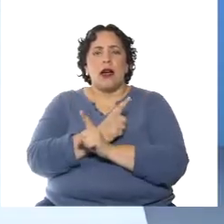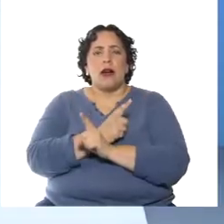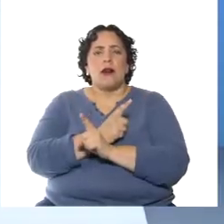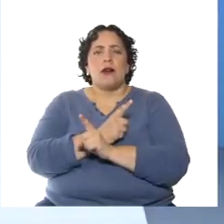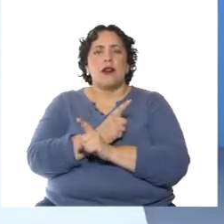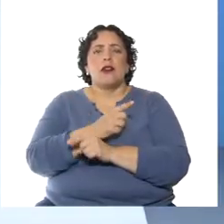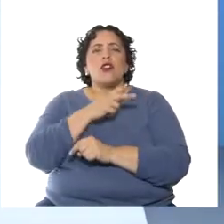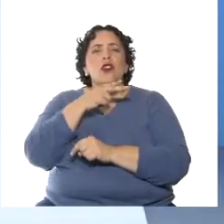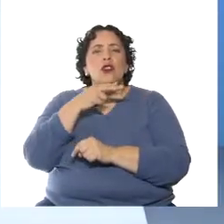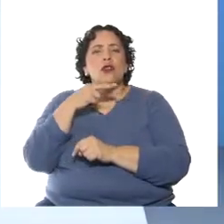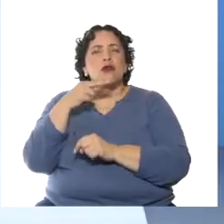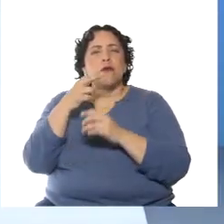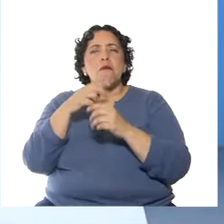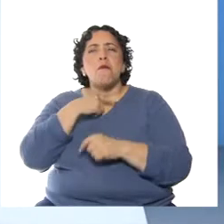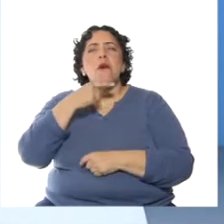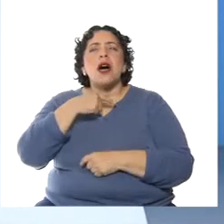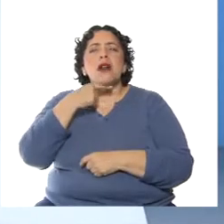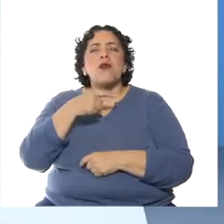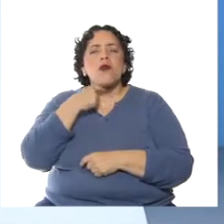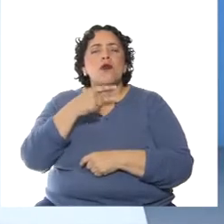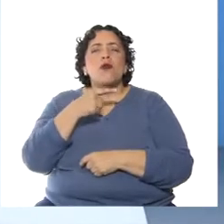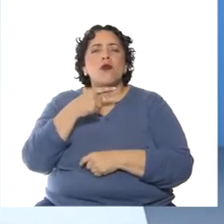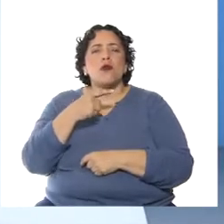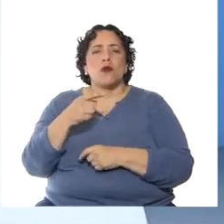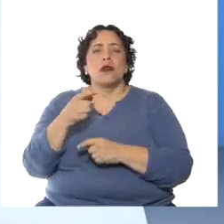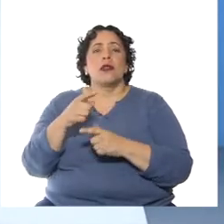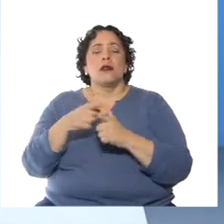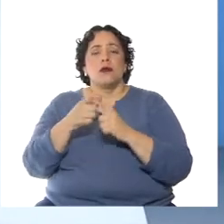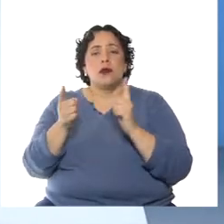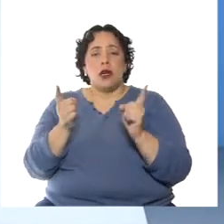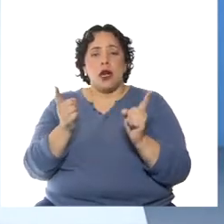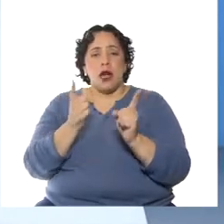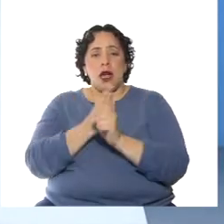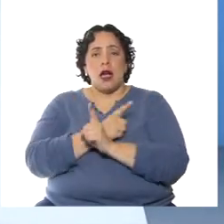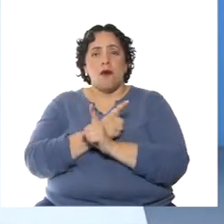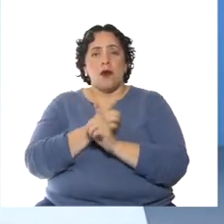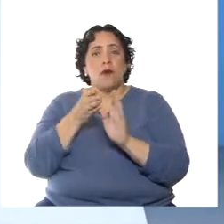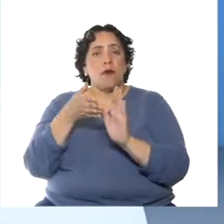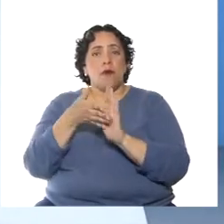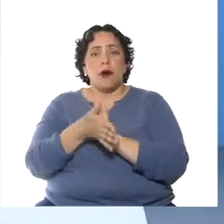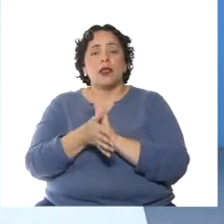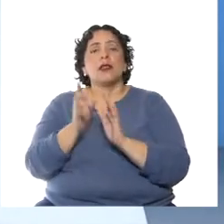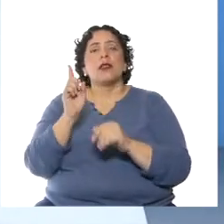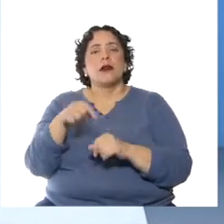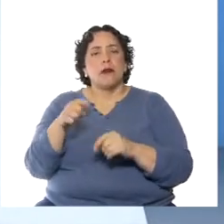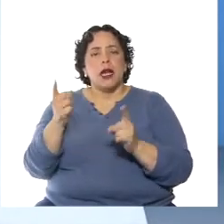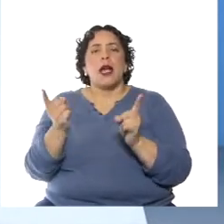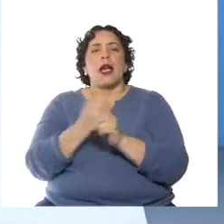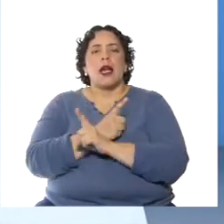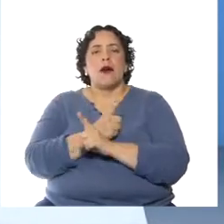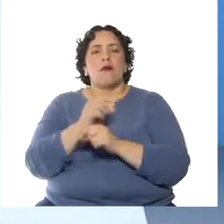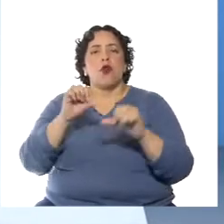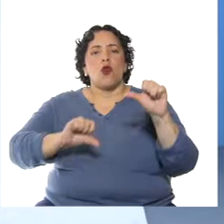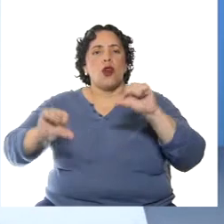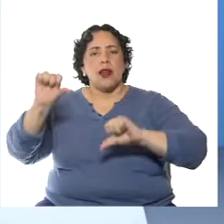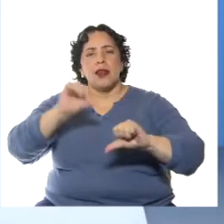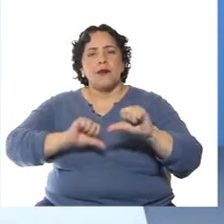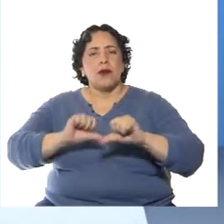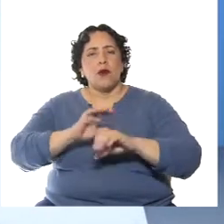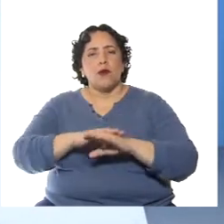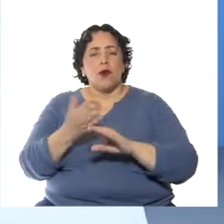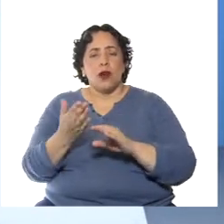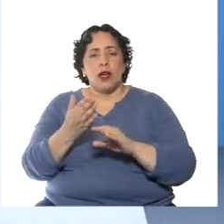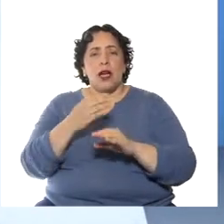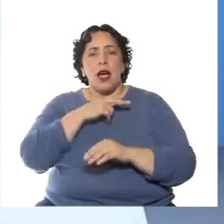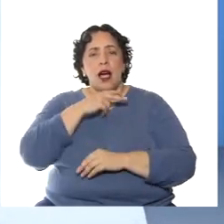ser caramelo. Okay. Entonces, ese cambio que ocurre allí también es un cambio químico, porque esa